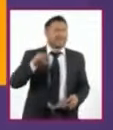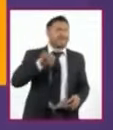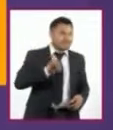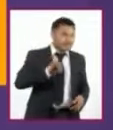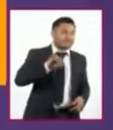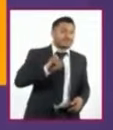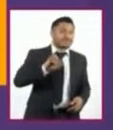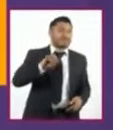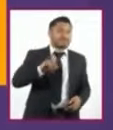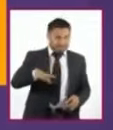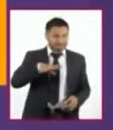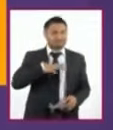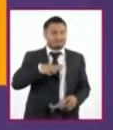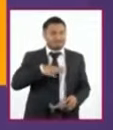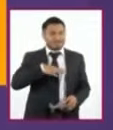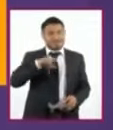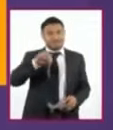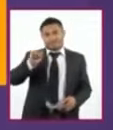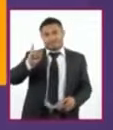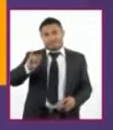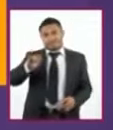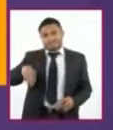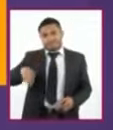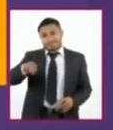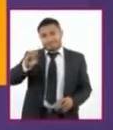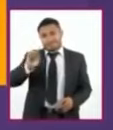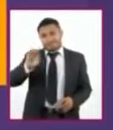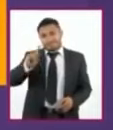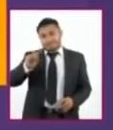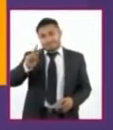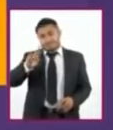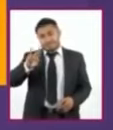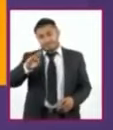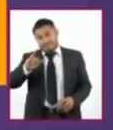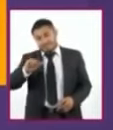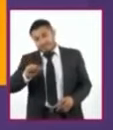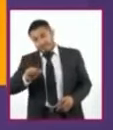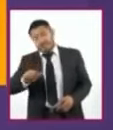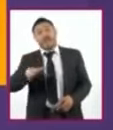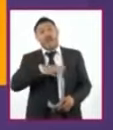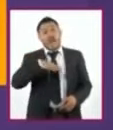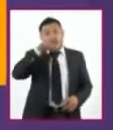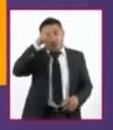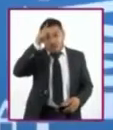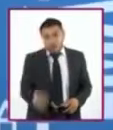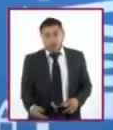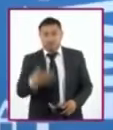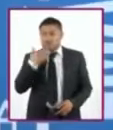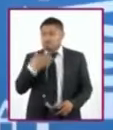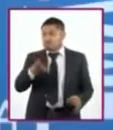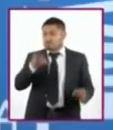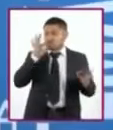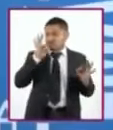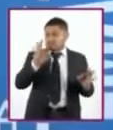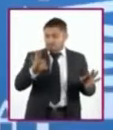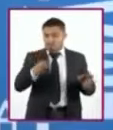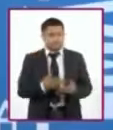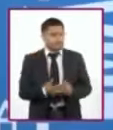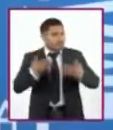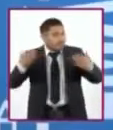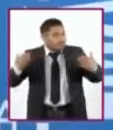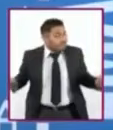esta figura es simétrica y que hemos trazado correctamente su eje de simetría. Veamos